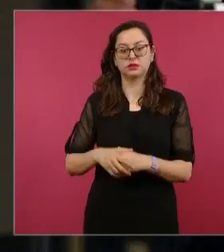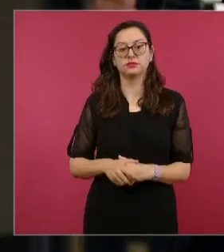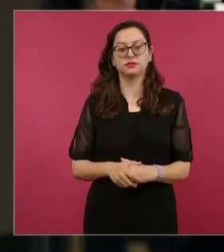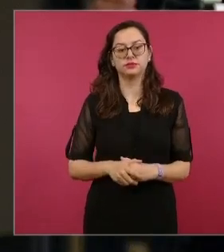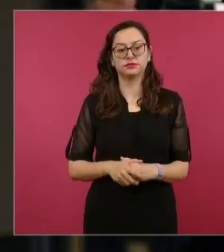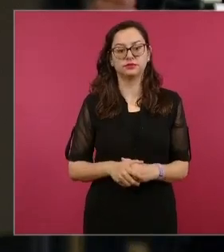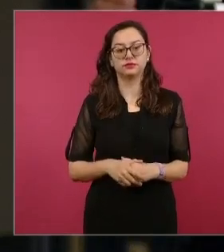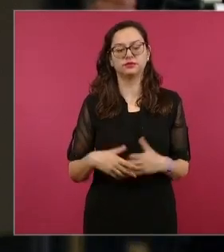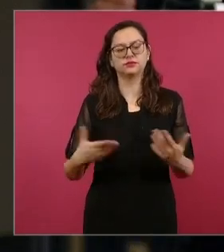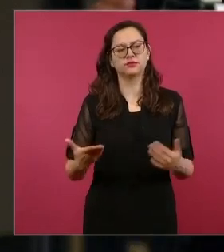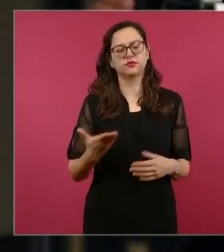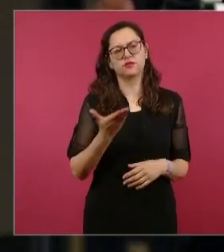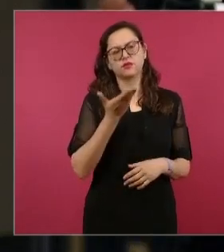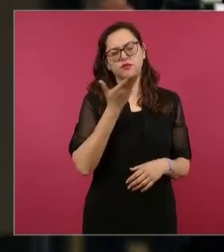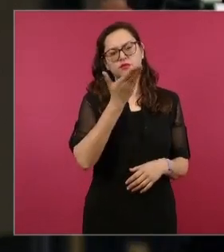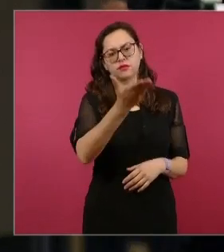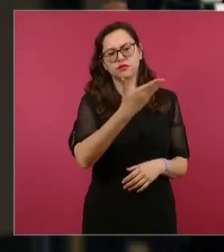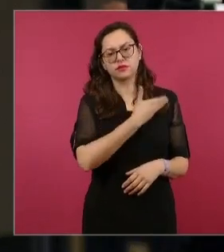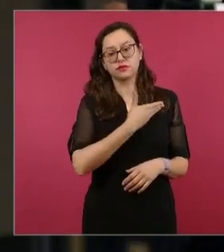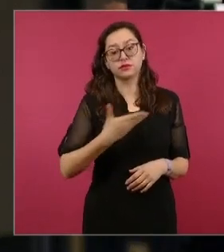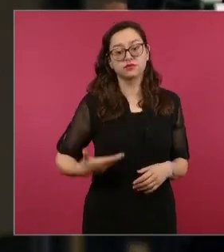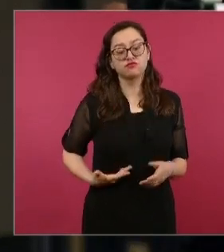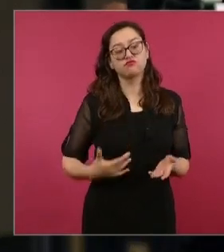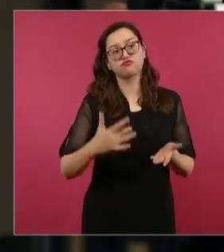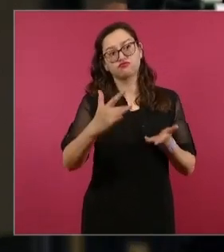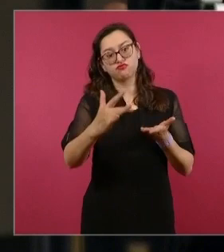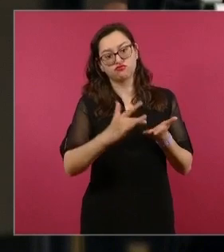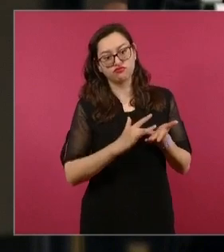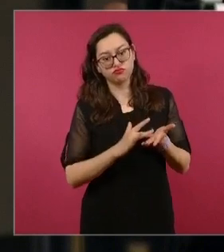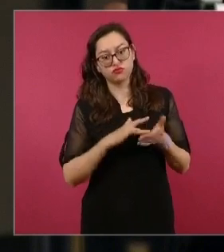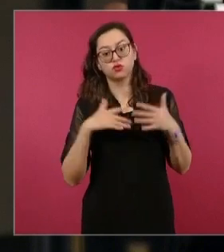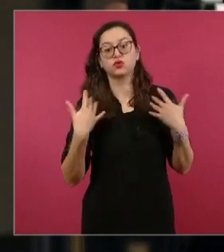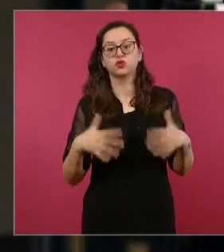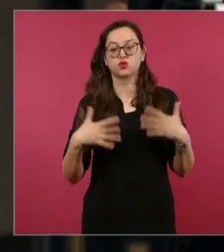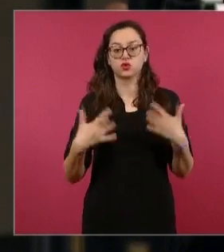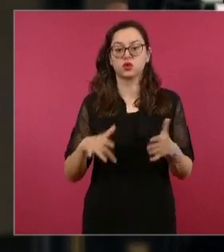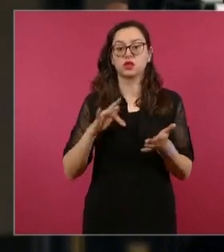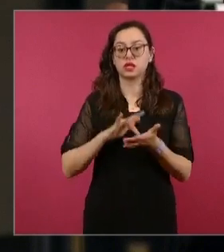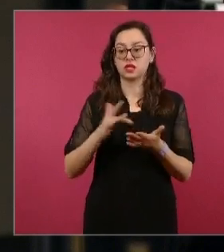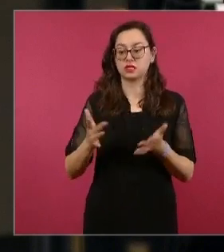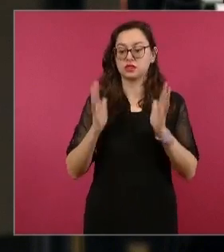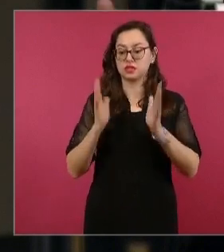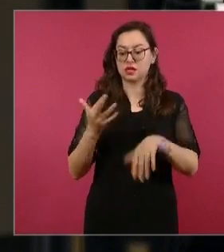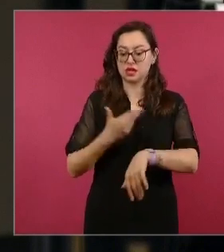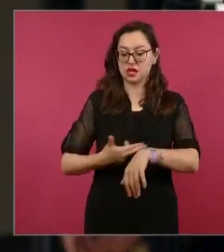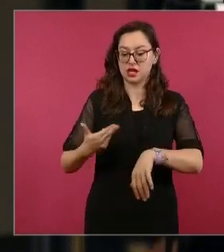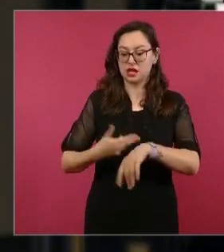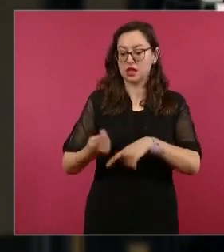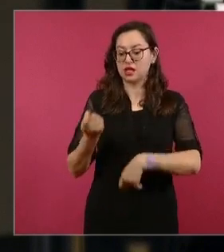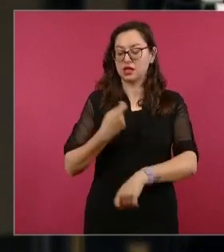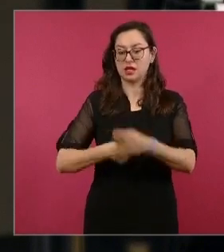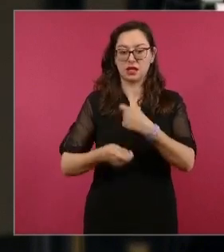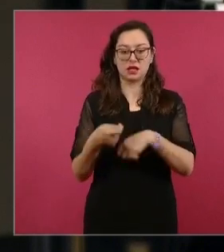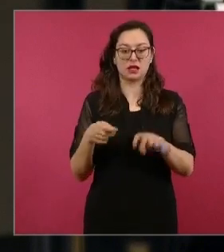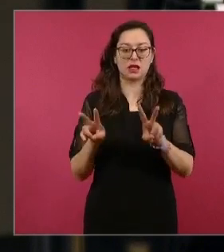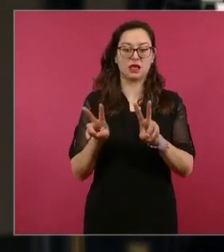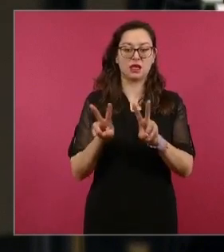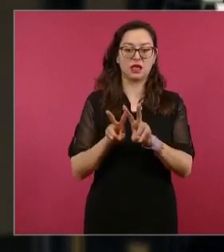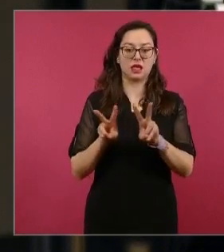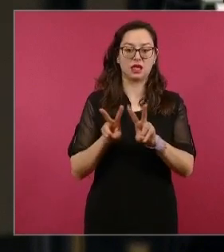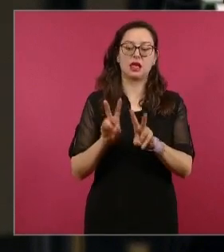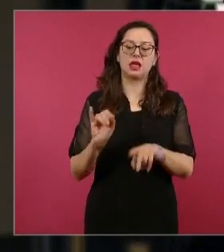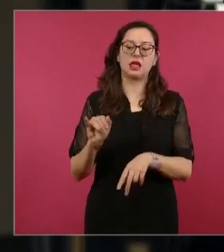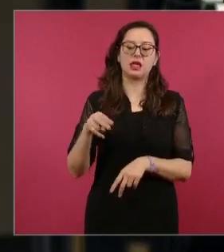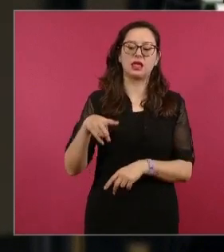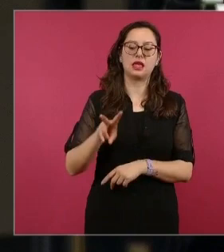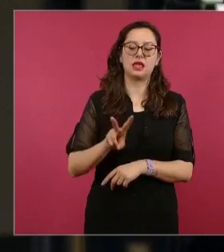gracias por su oportuna intervención. Gracias a ella me tomaron en cuenta en el INVI. Además, queremos actualizarlo